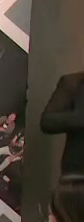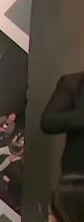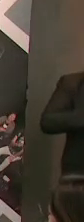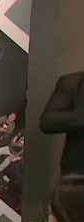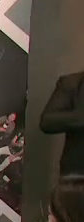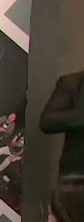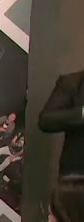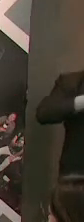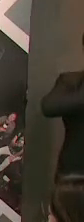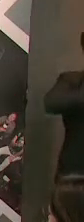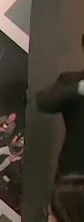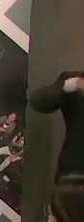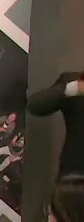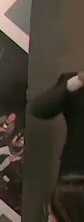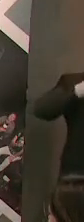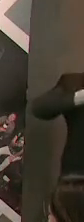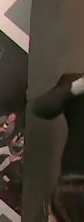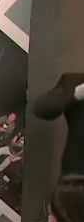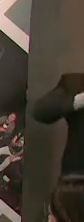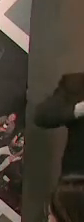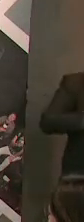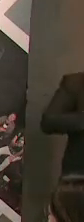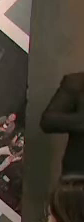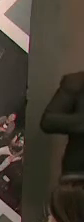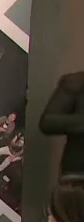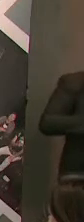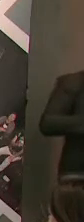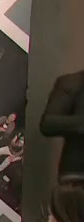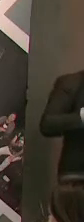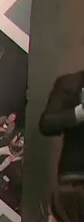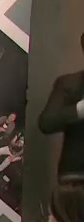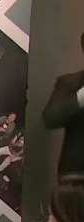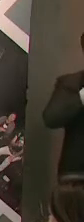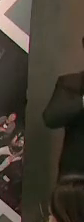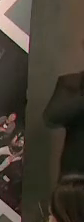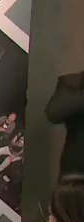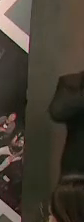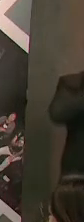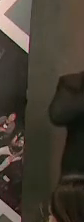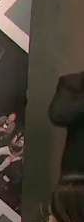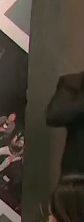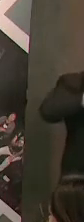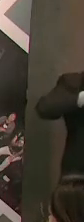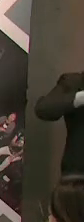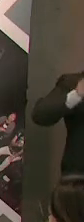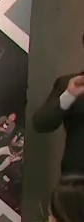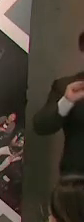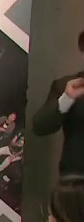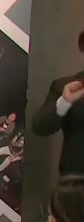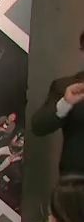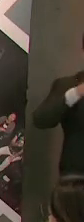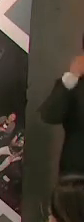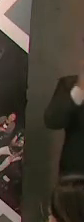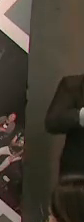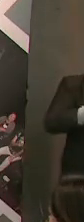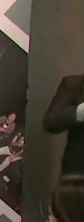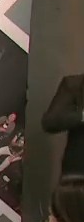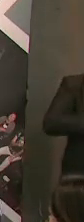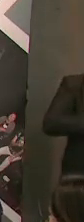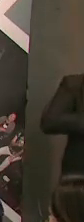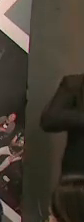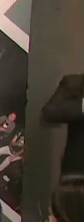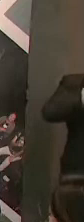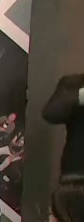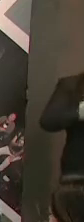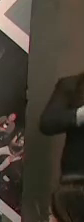entre nosotras como mujeres. Son muchos aún los obstáculos que debemos enfrentar las mujeres para ejercer plenamente nuestros